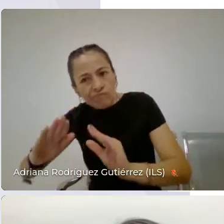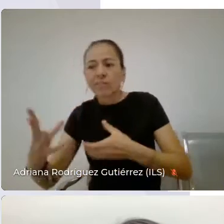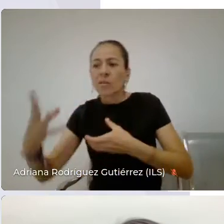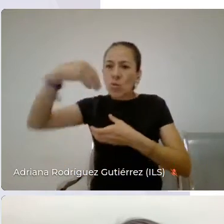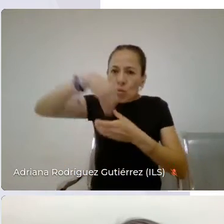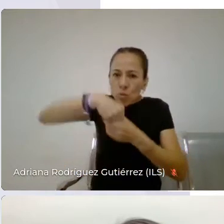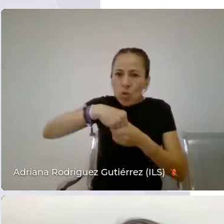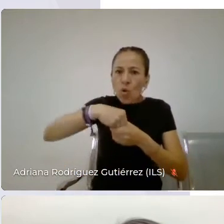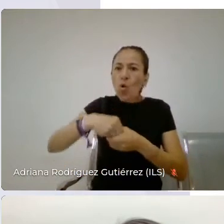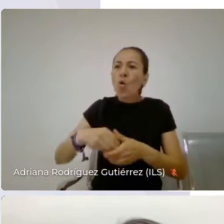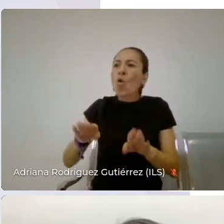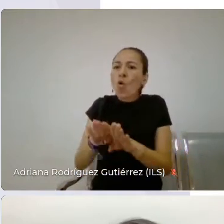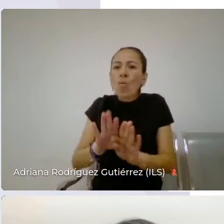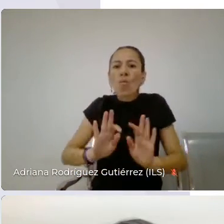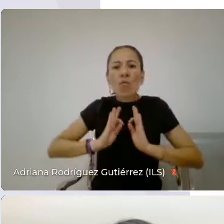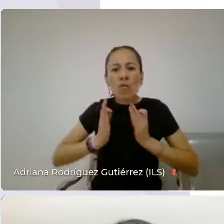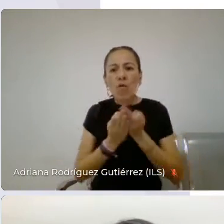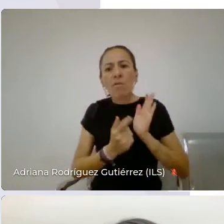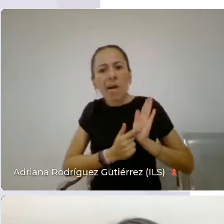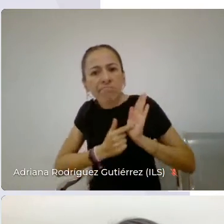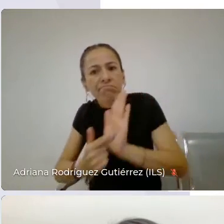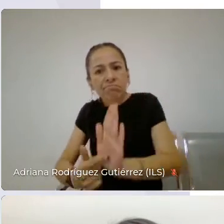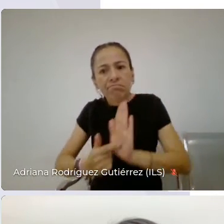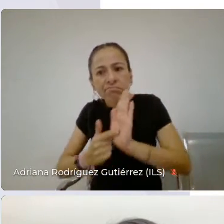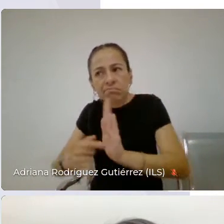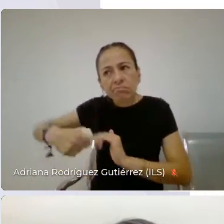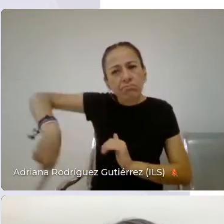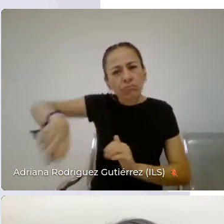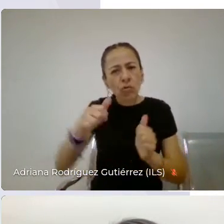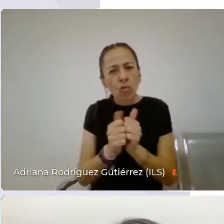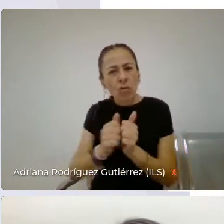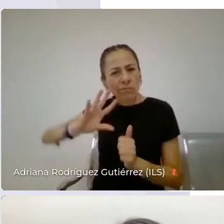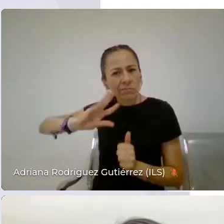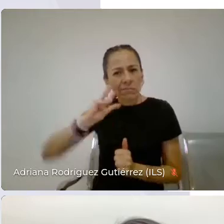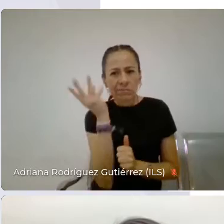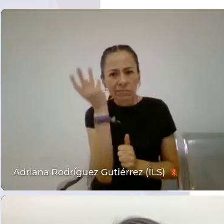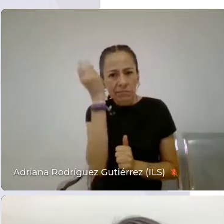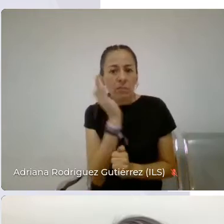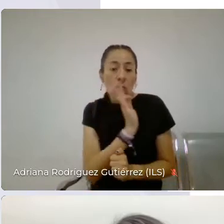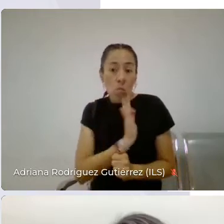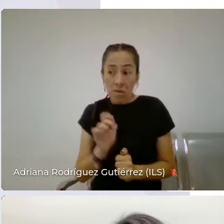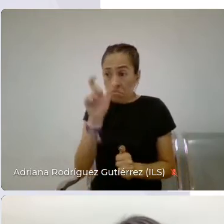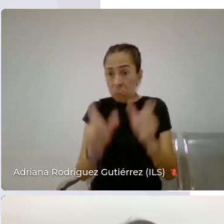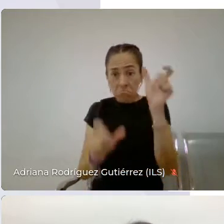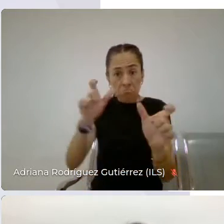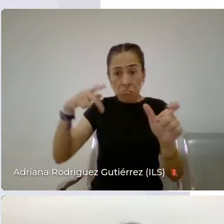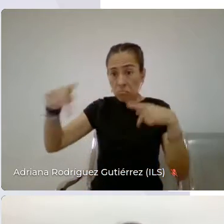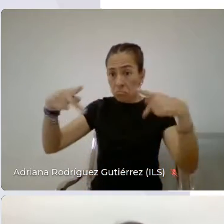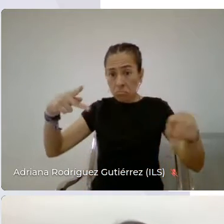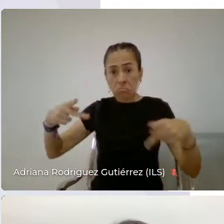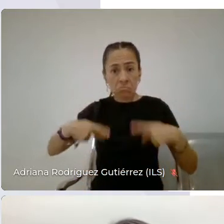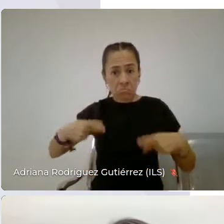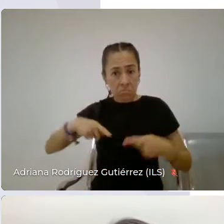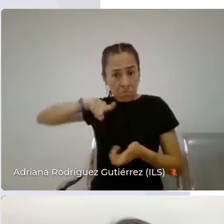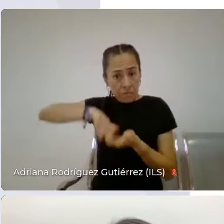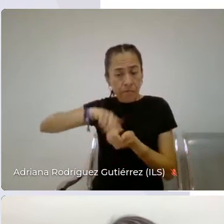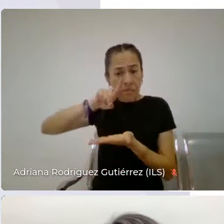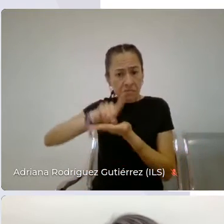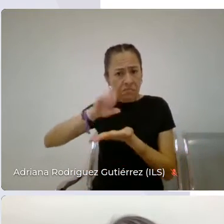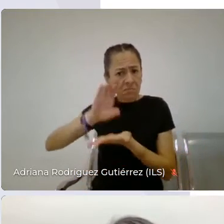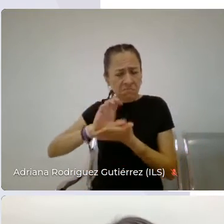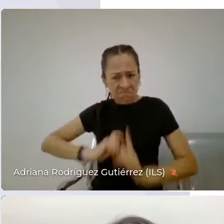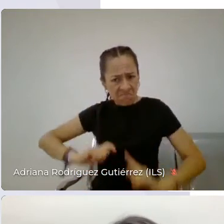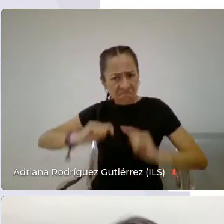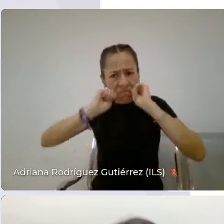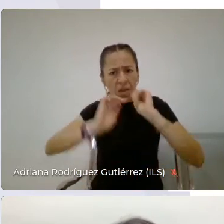de apoyarse de la tecnología para que las personas con cualquier tipo de discapacidad puedan tener esta vida independiente que se requiere y que